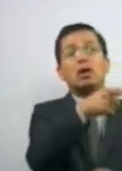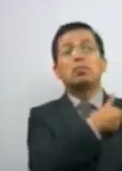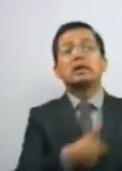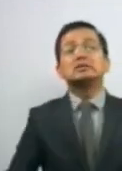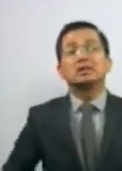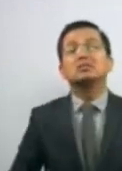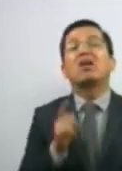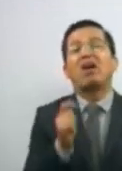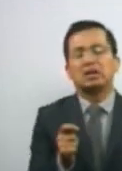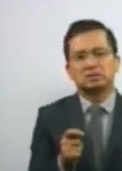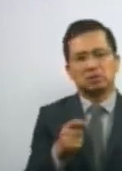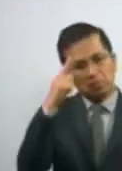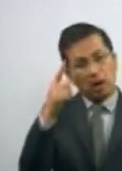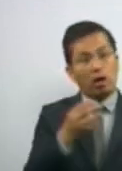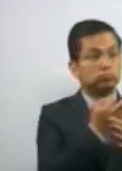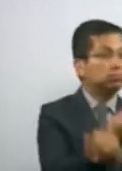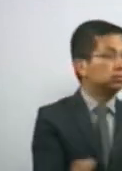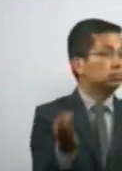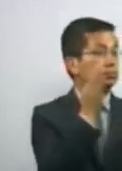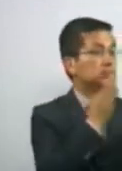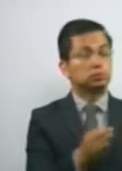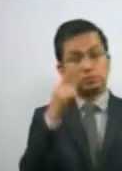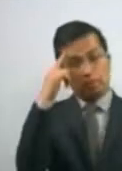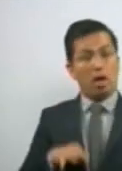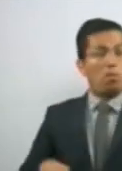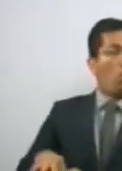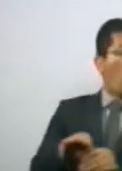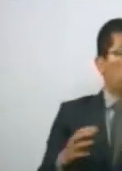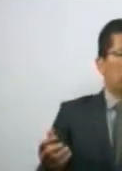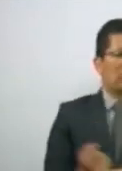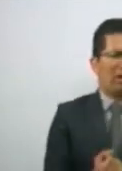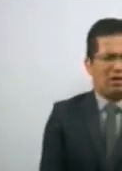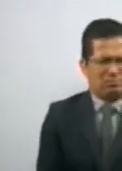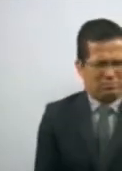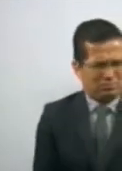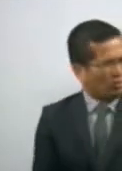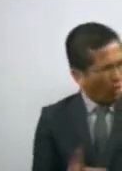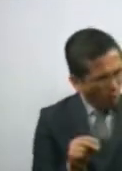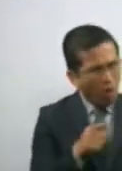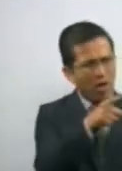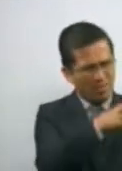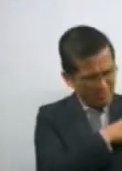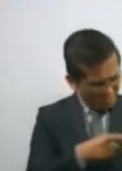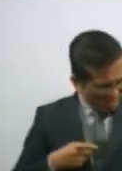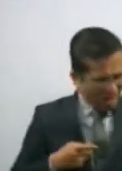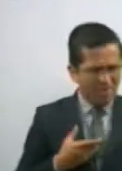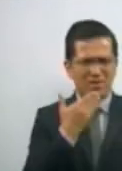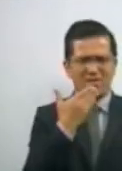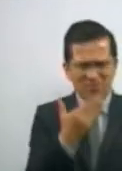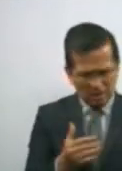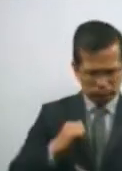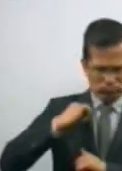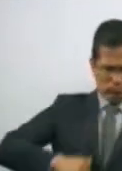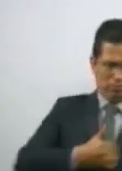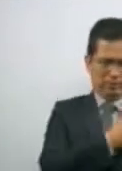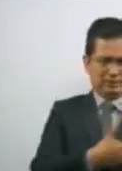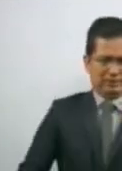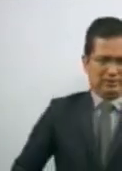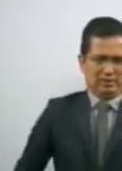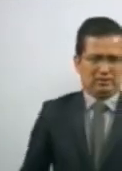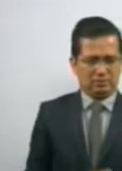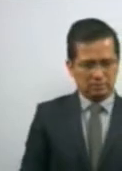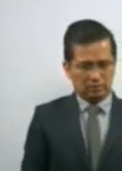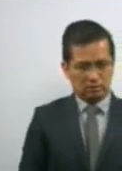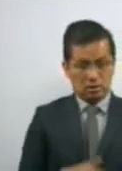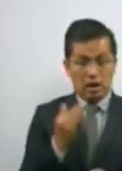que como un verdadero jefe de la nación. Tenemos hoy, bueno, yo diría que en el tema de las vacunas, pues hay